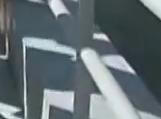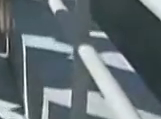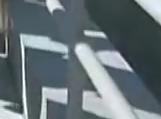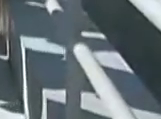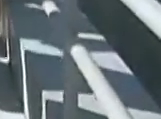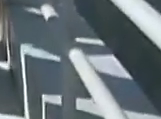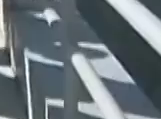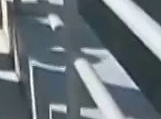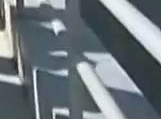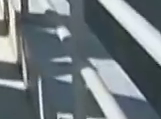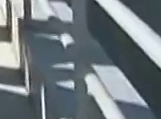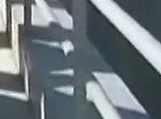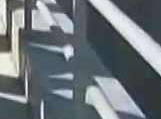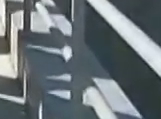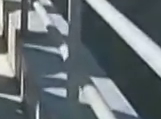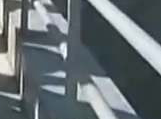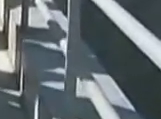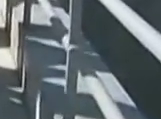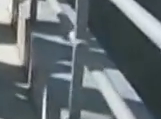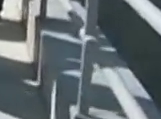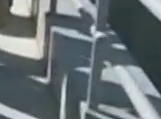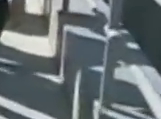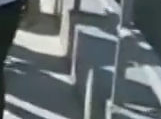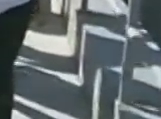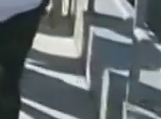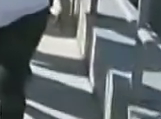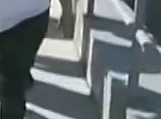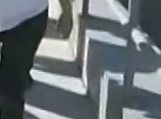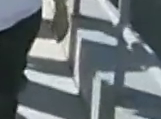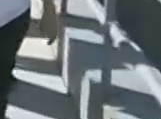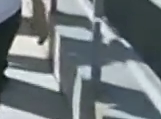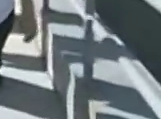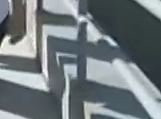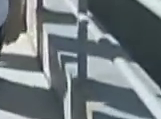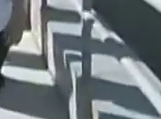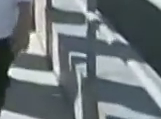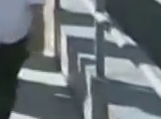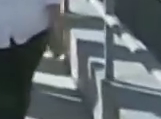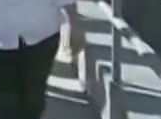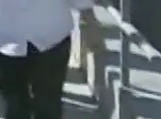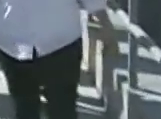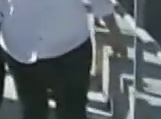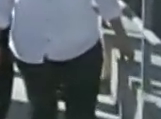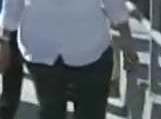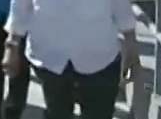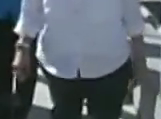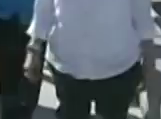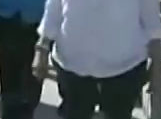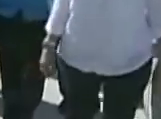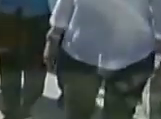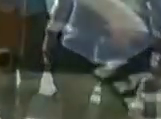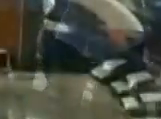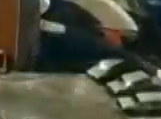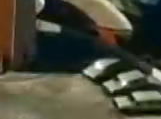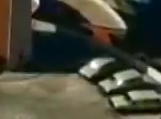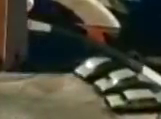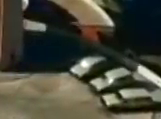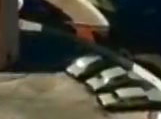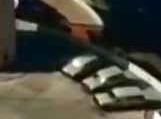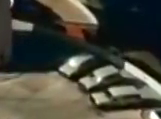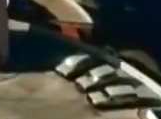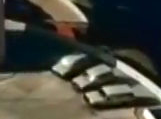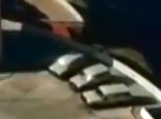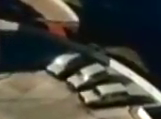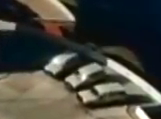en Venezuela se inaugura. También mandó a que estas plantas sean exportadas en el Caribe. De esta manera culmina